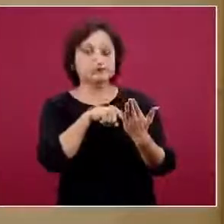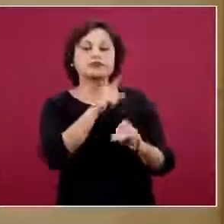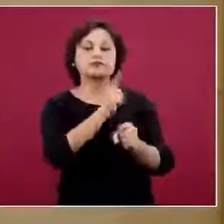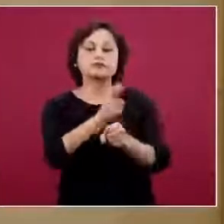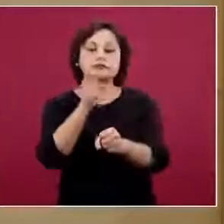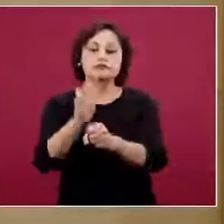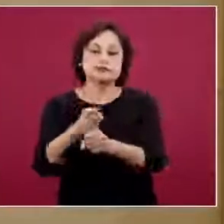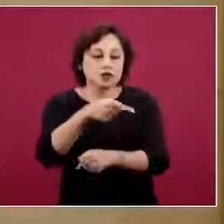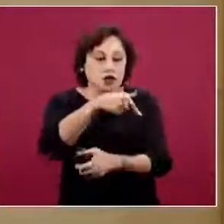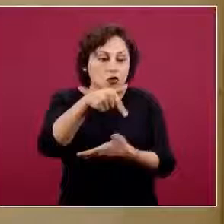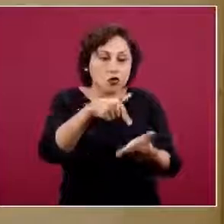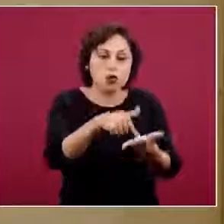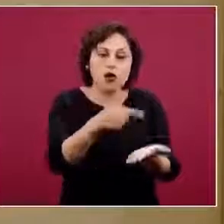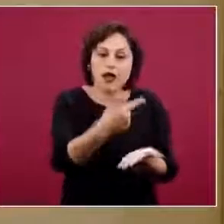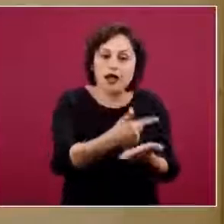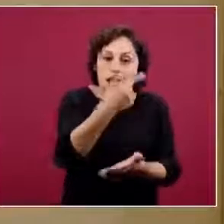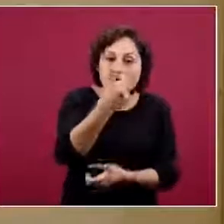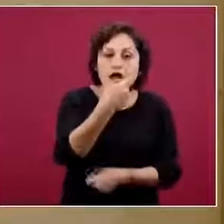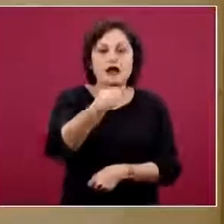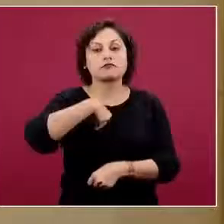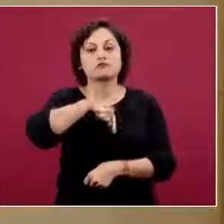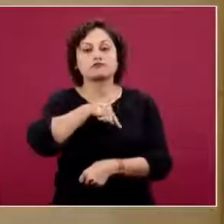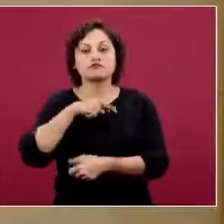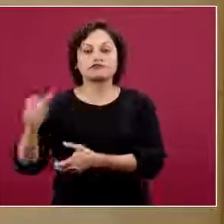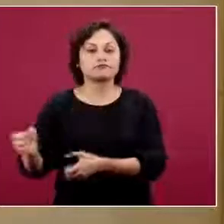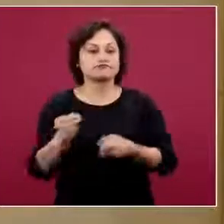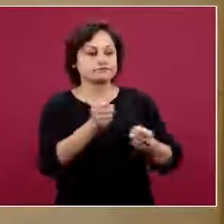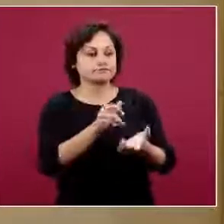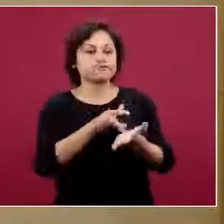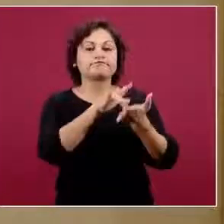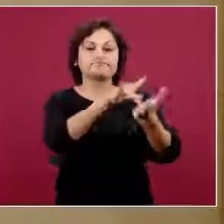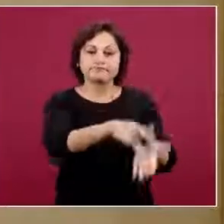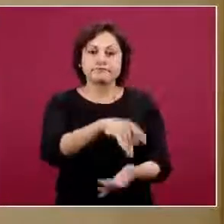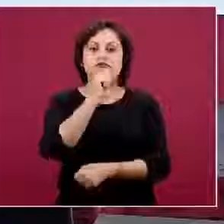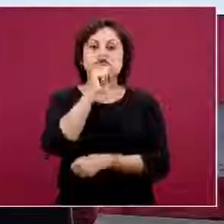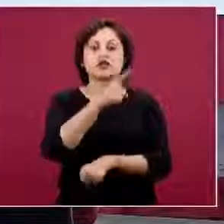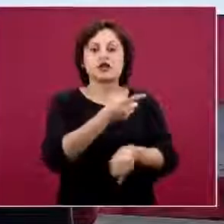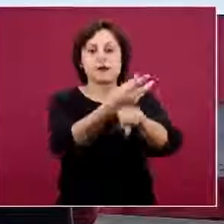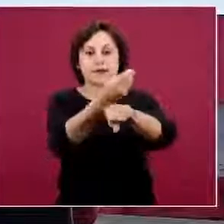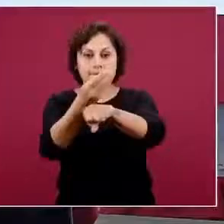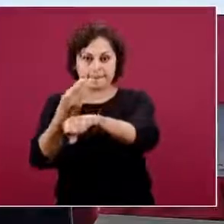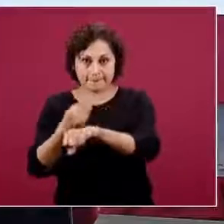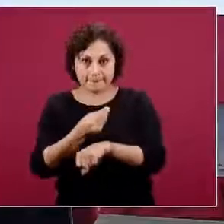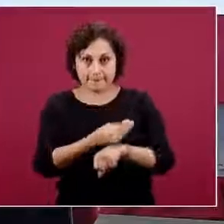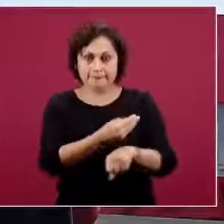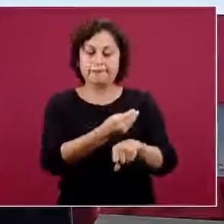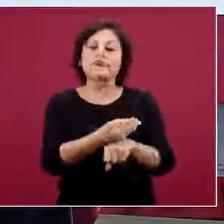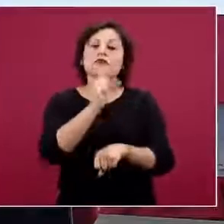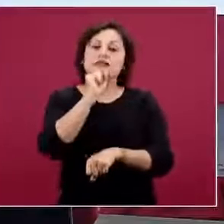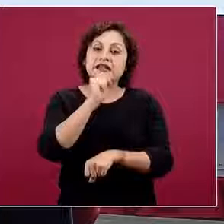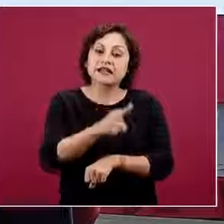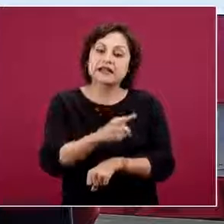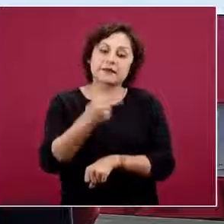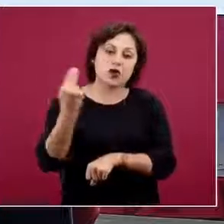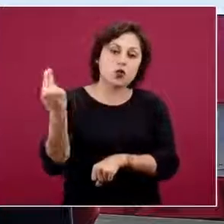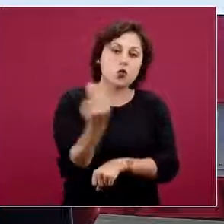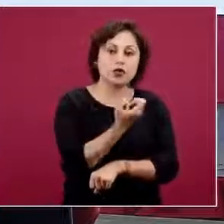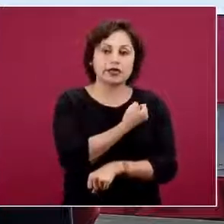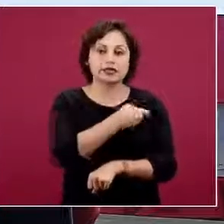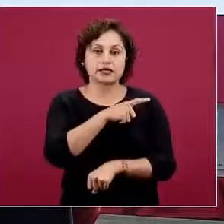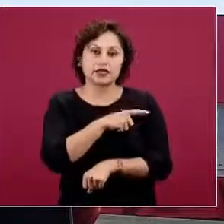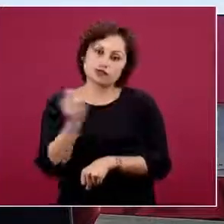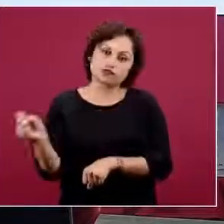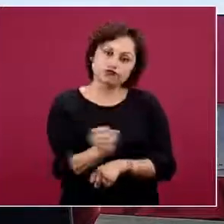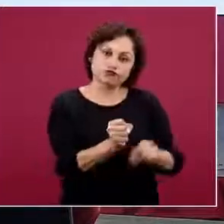priorizar y focalizar los apoyos, verificación de daños de infraestructura y el restablecimiento de servicios de salud urgentes. O sea, si